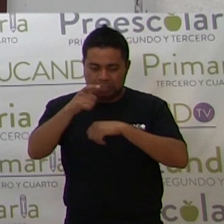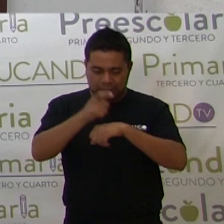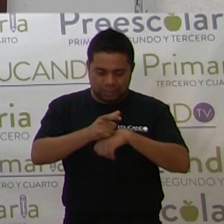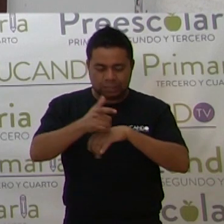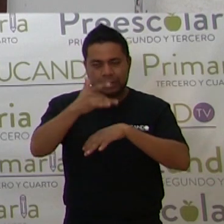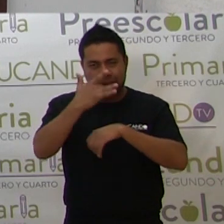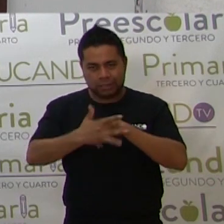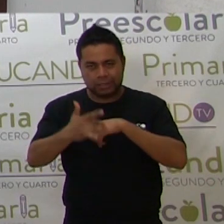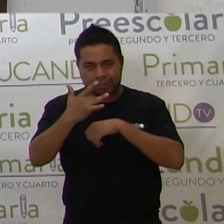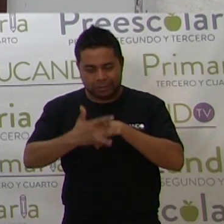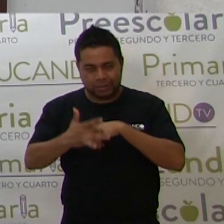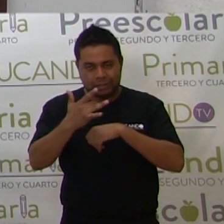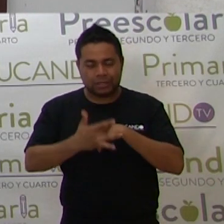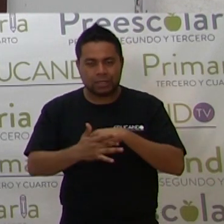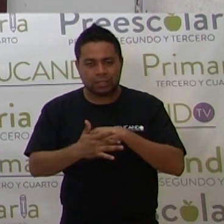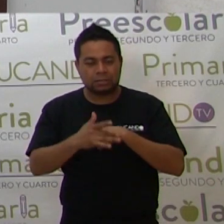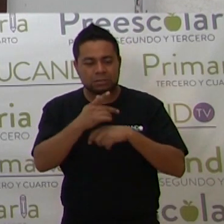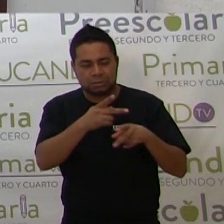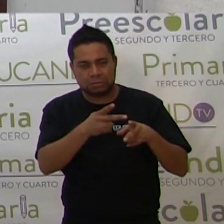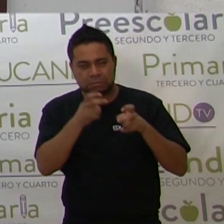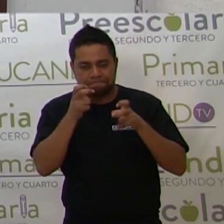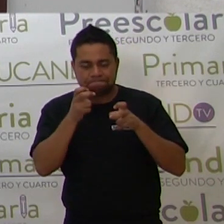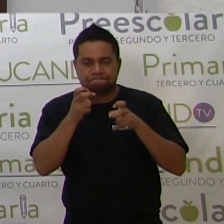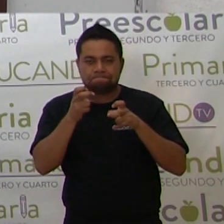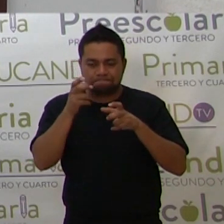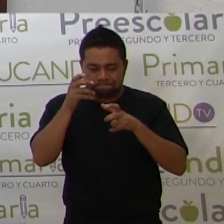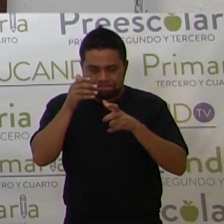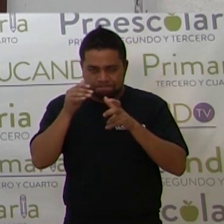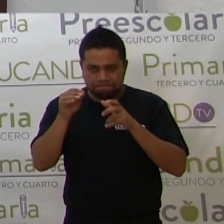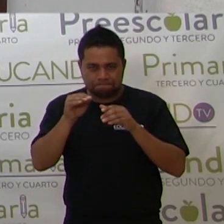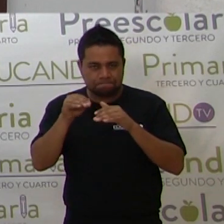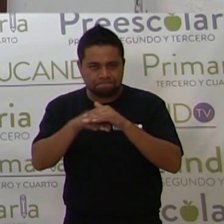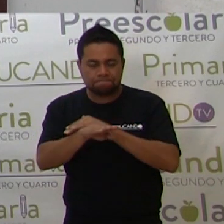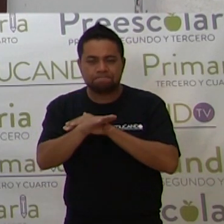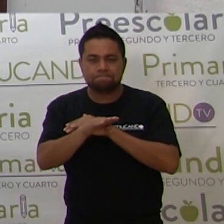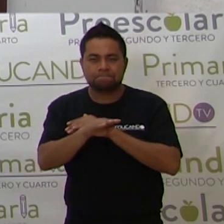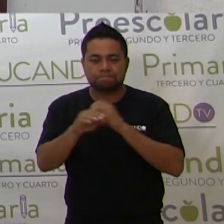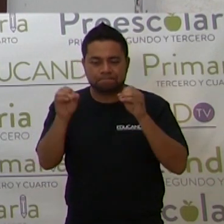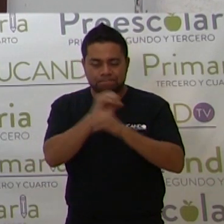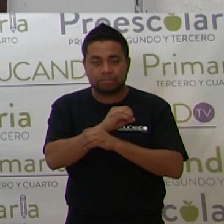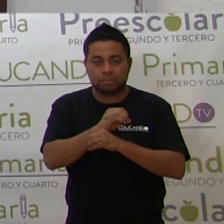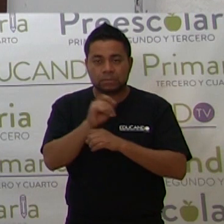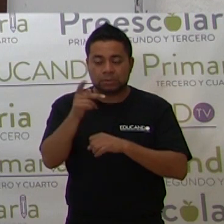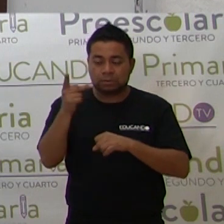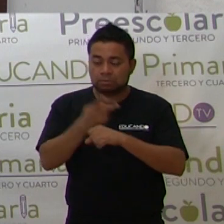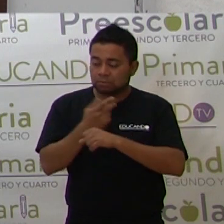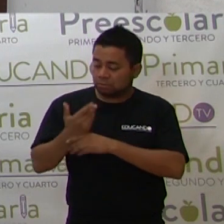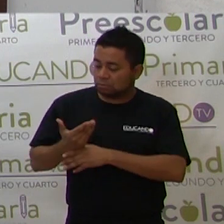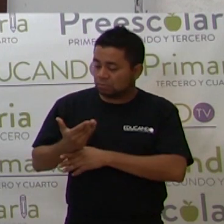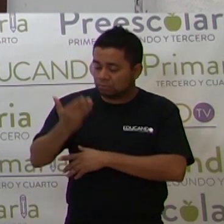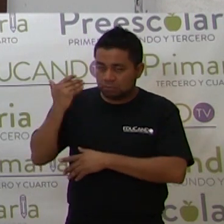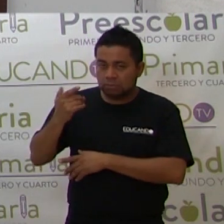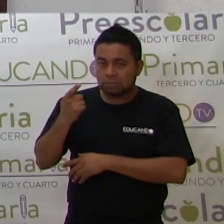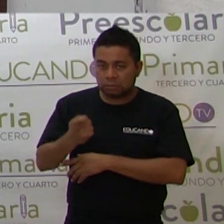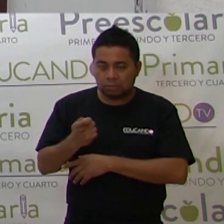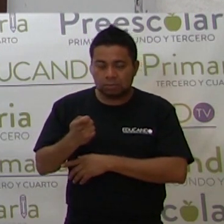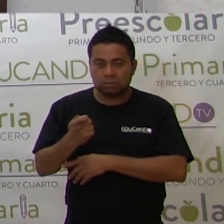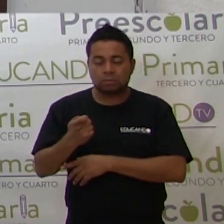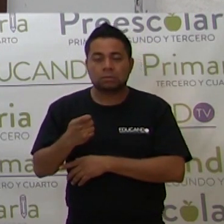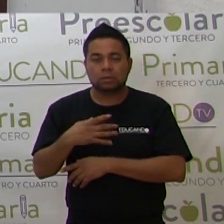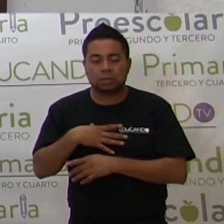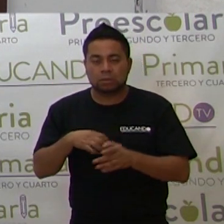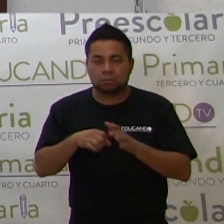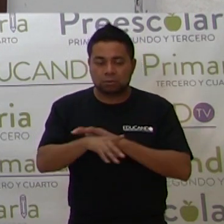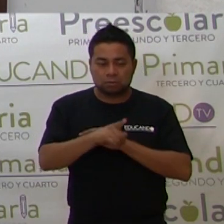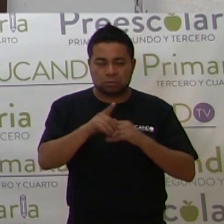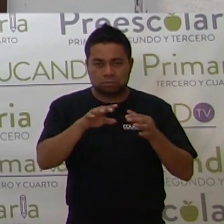la cocina y llevarlo a su cueva oscura. Un hecho que ocurrió en el pasado, está utilizando